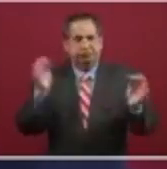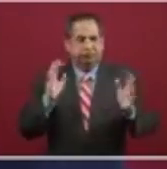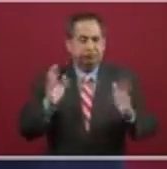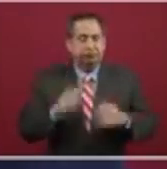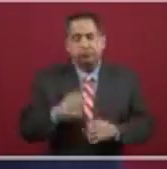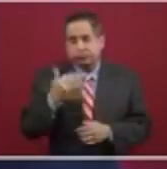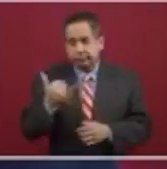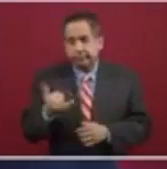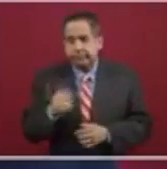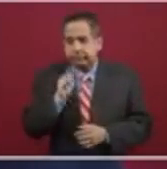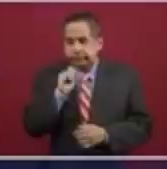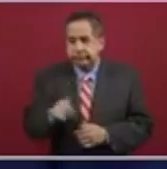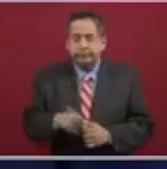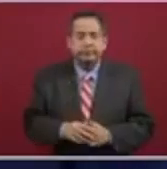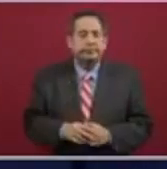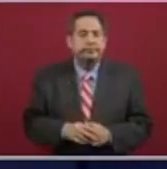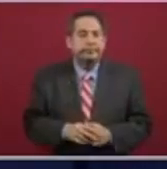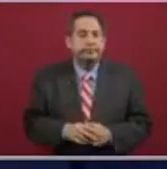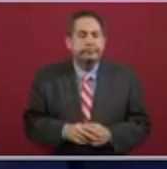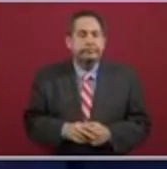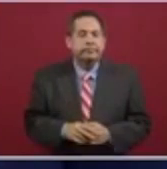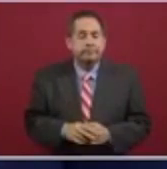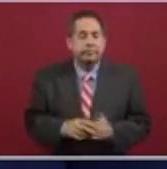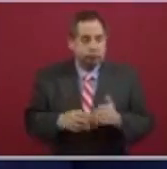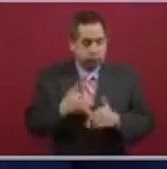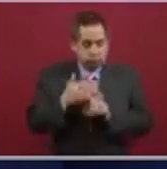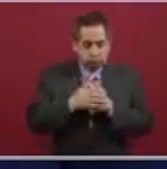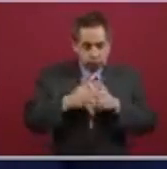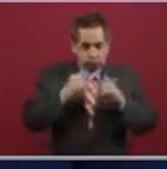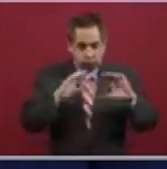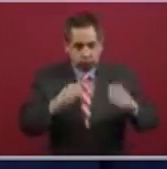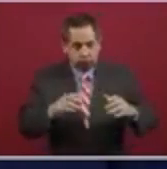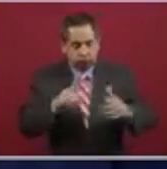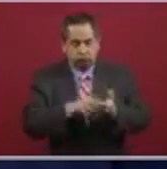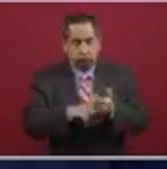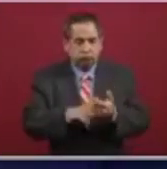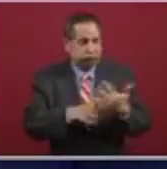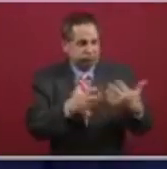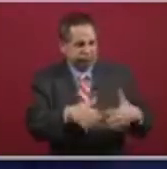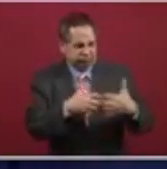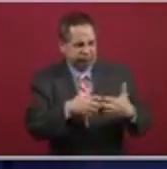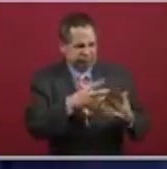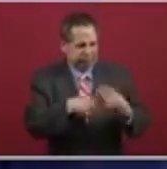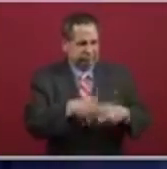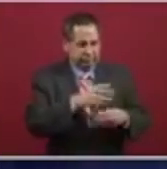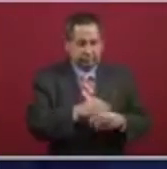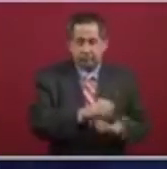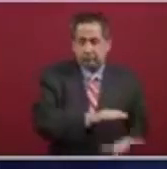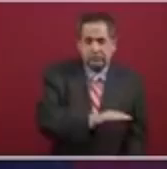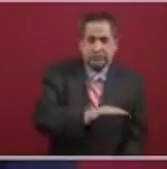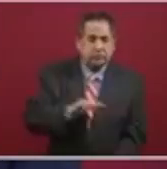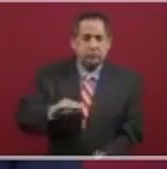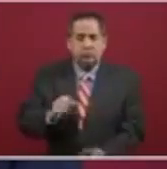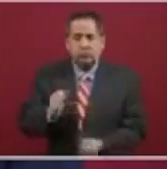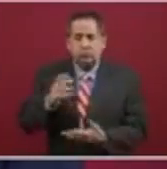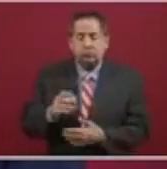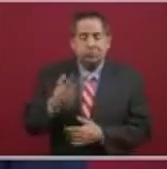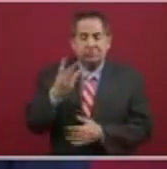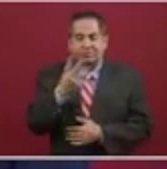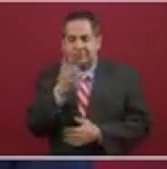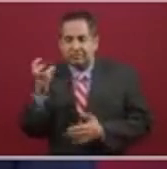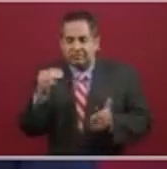y va a tener capacidad para procesar 300,000 barriles